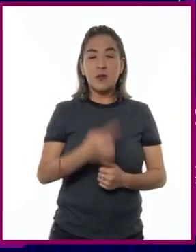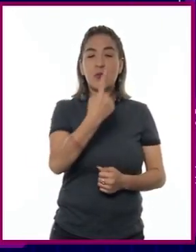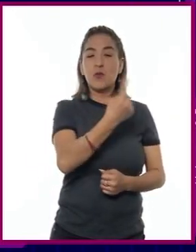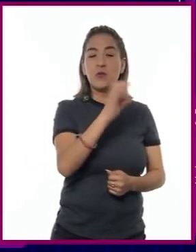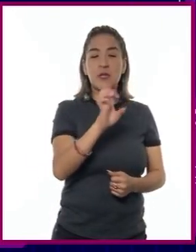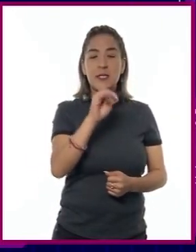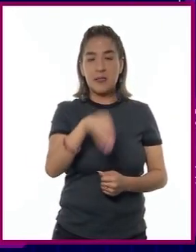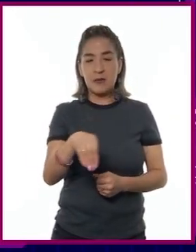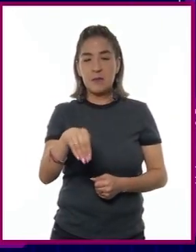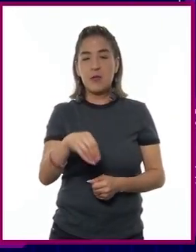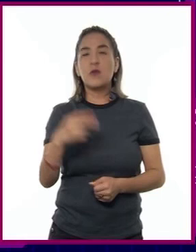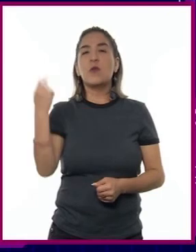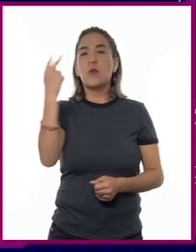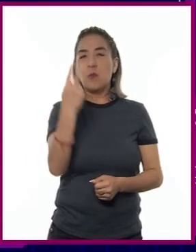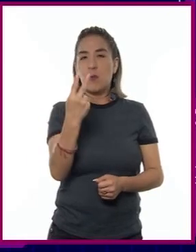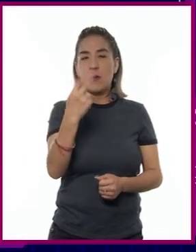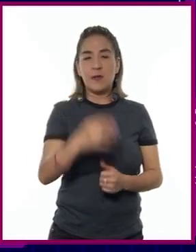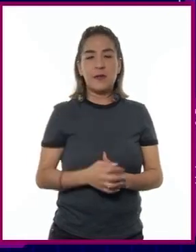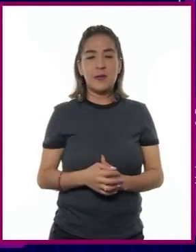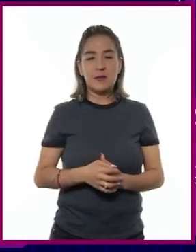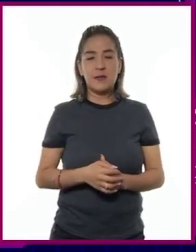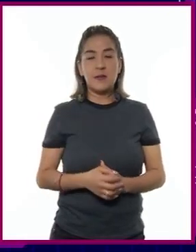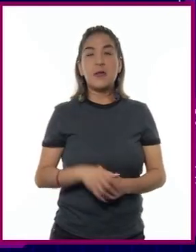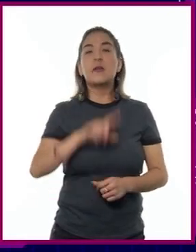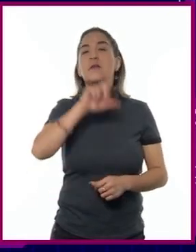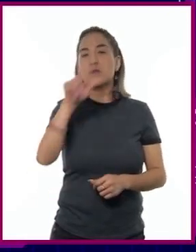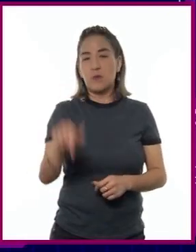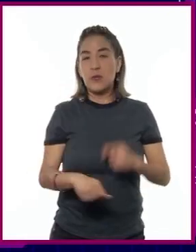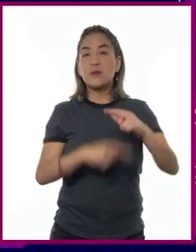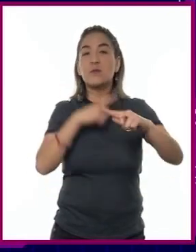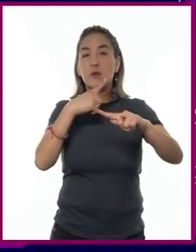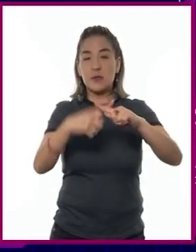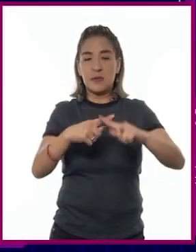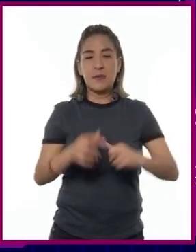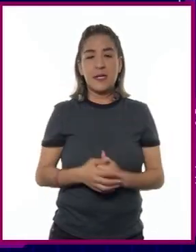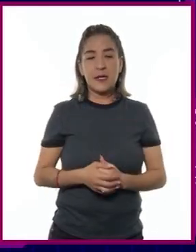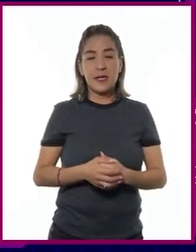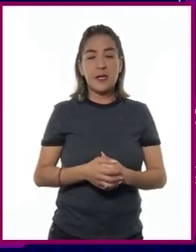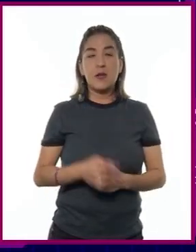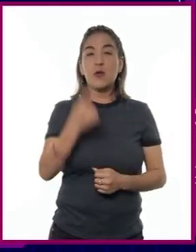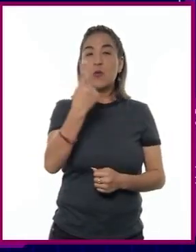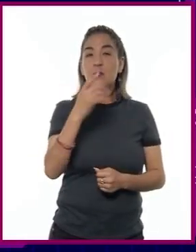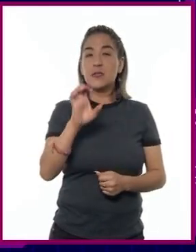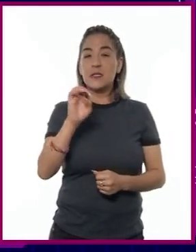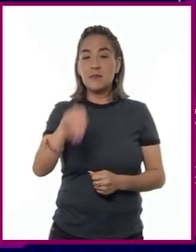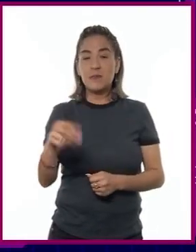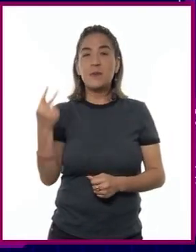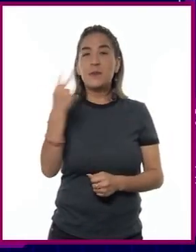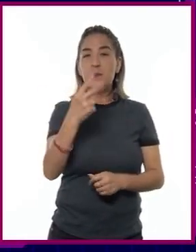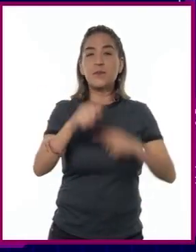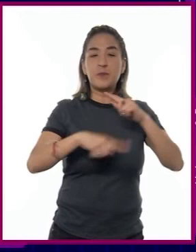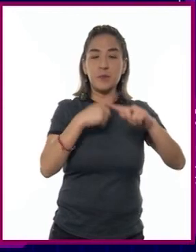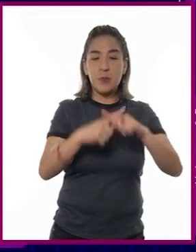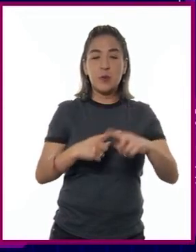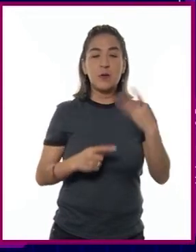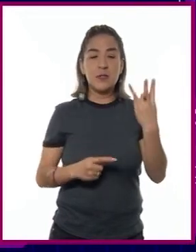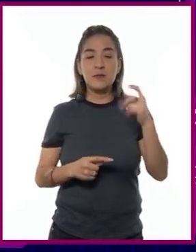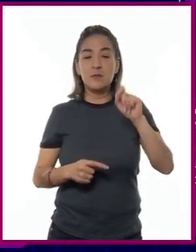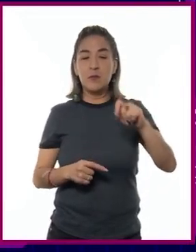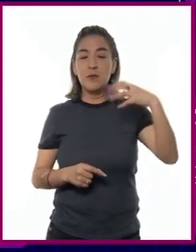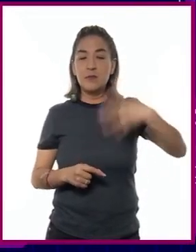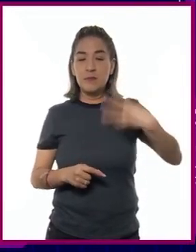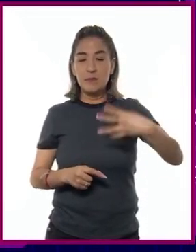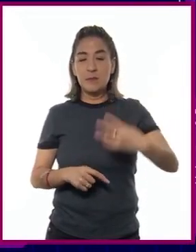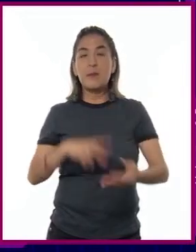centímetro cuadrado. Al multiplicar 1 centímetro cuadrado por 3.14,